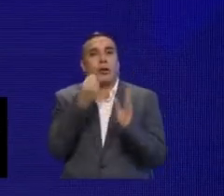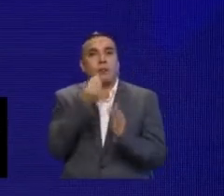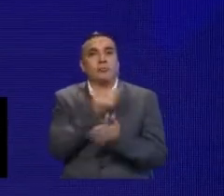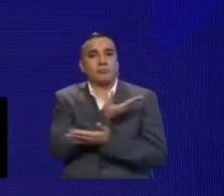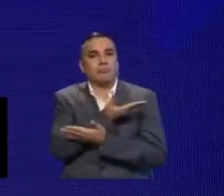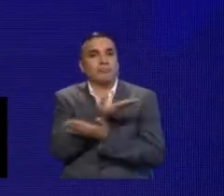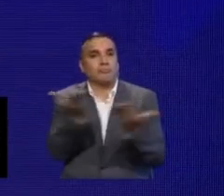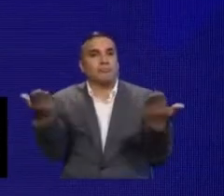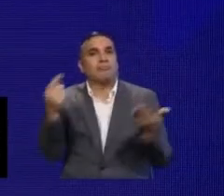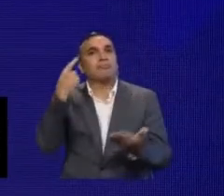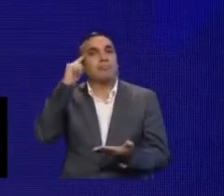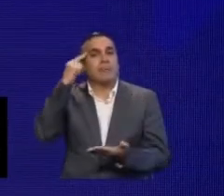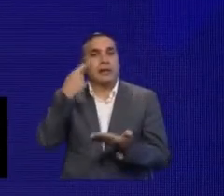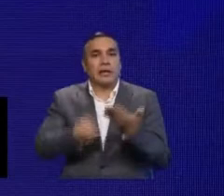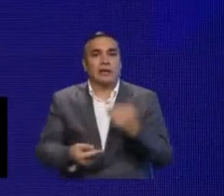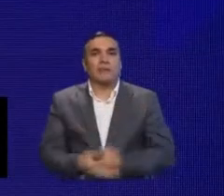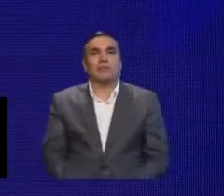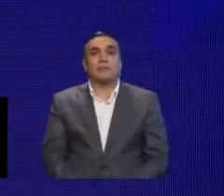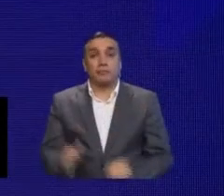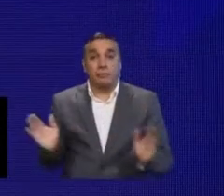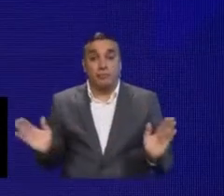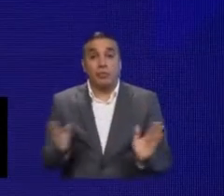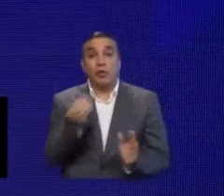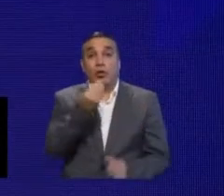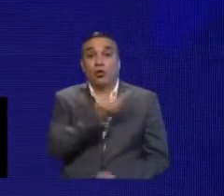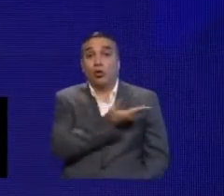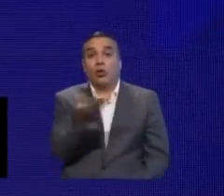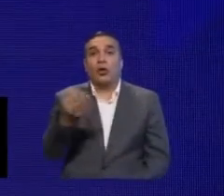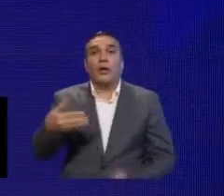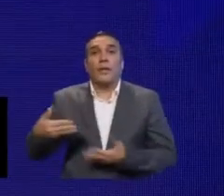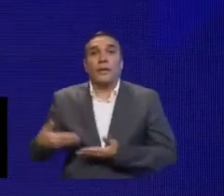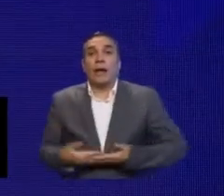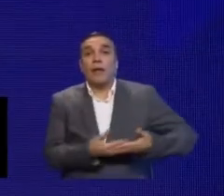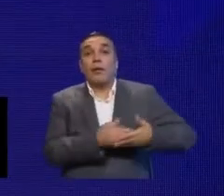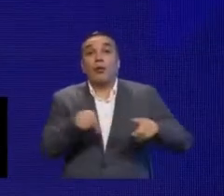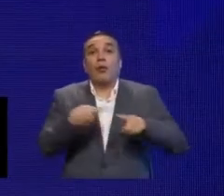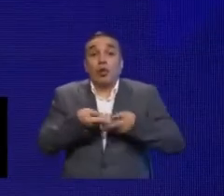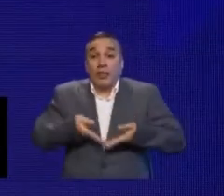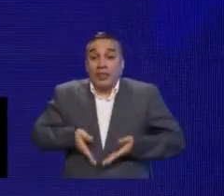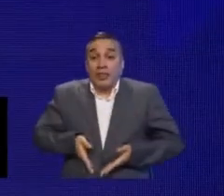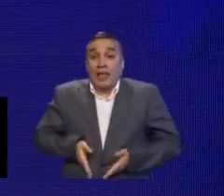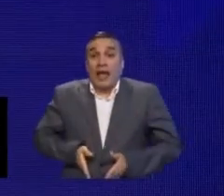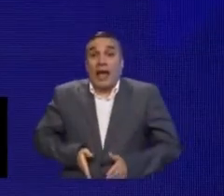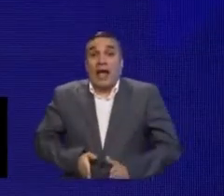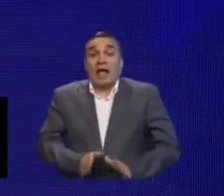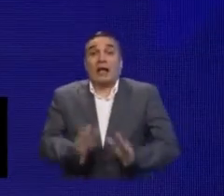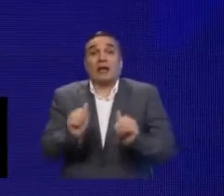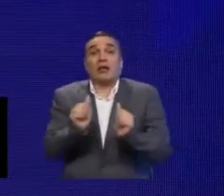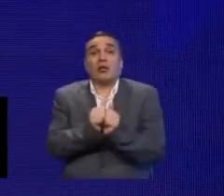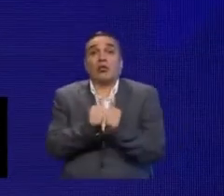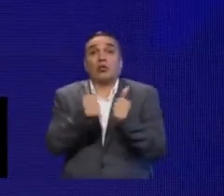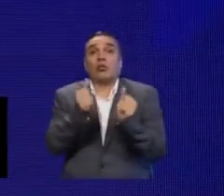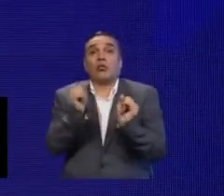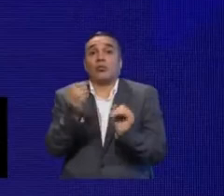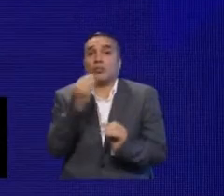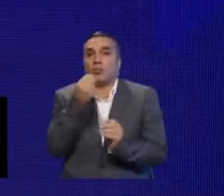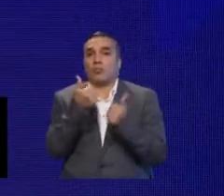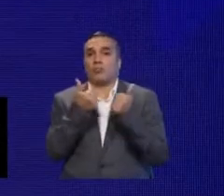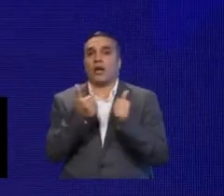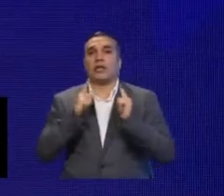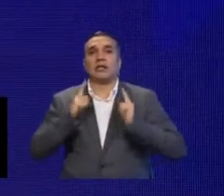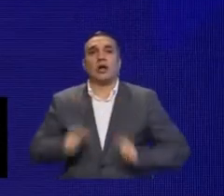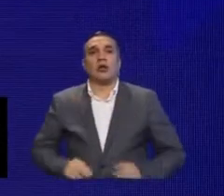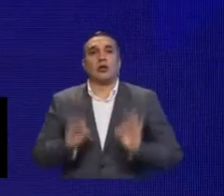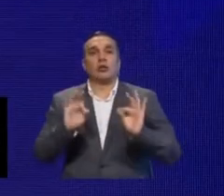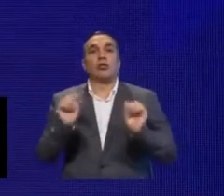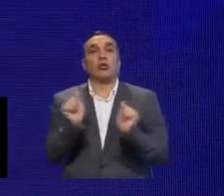alimentación para alimentar a los bebés desde que nacen con una buena dieta nutricional, con